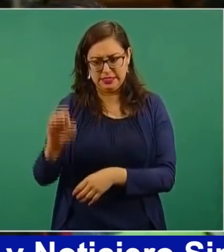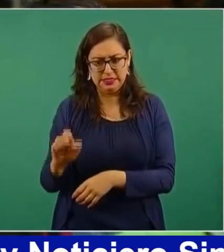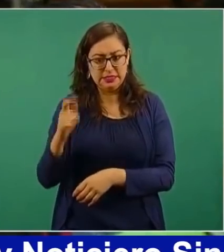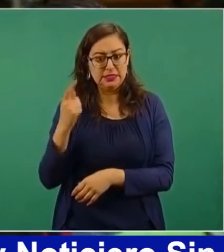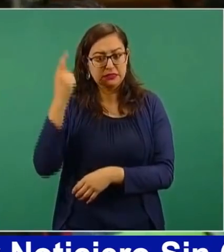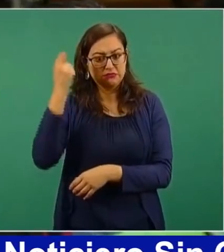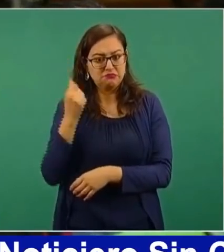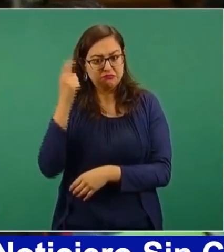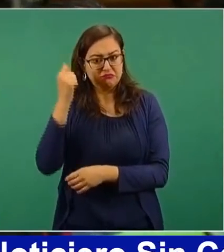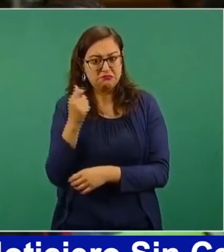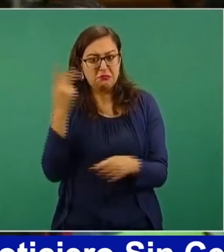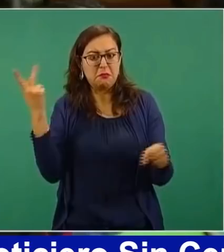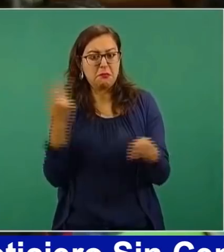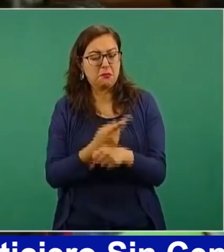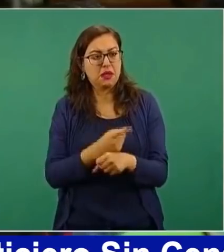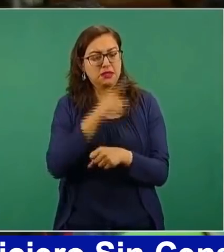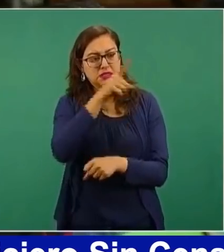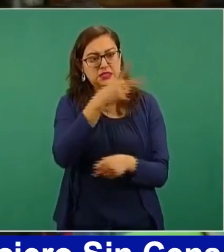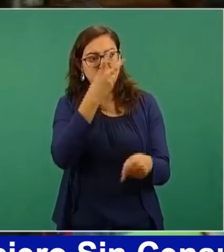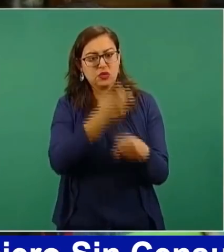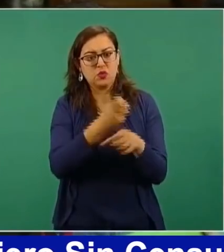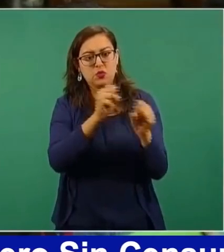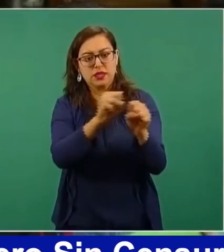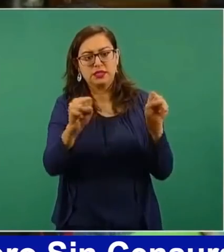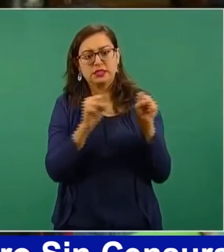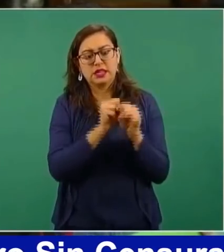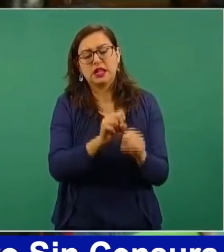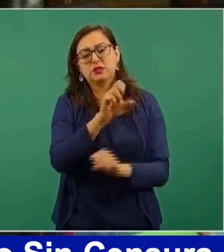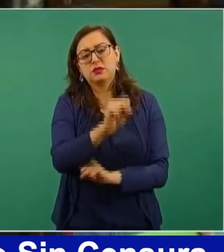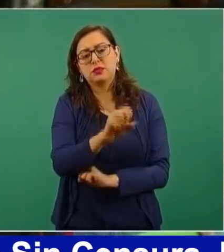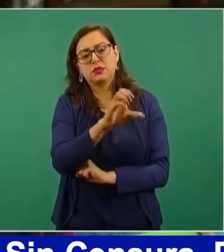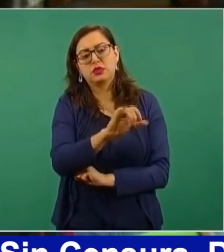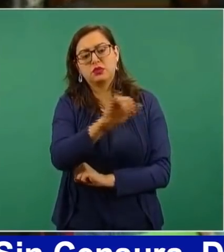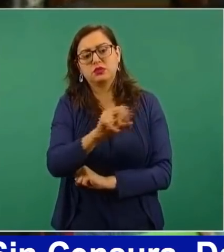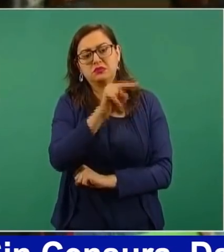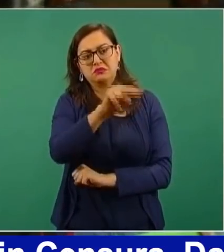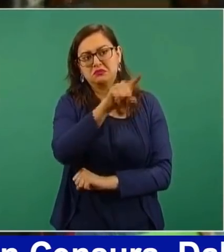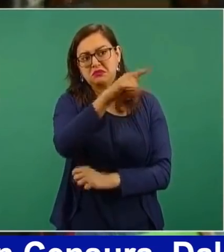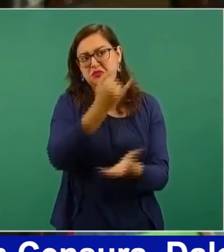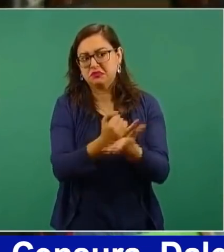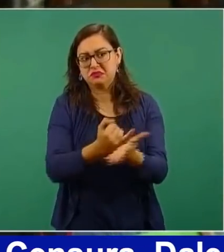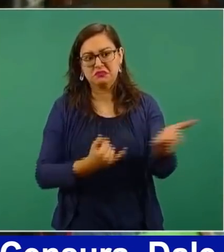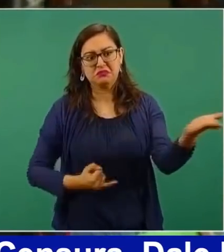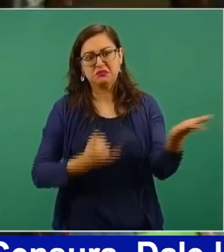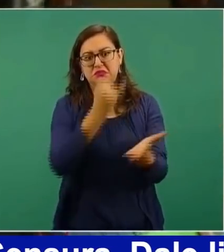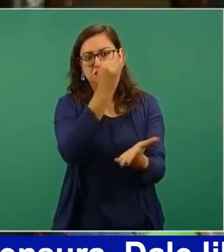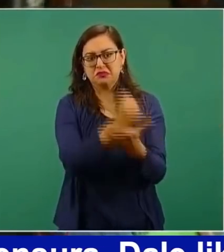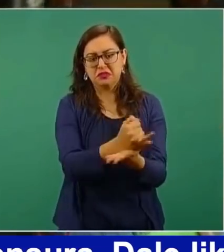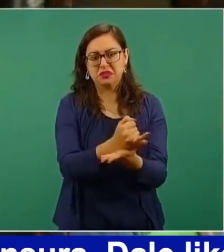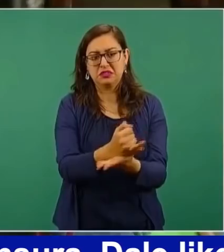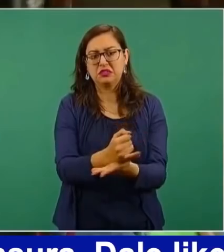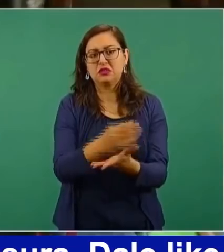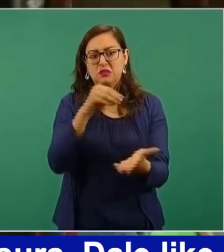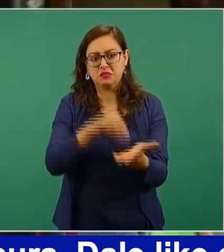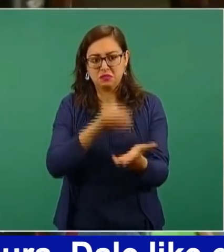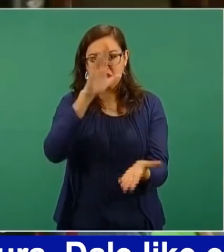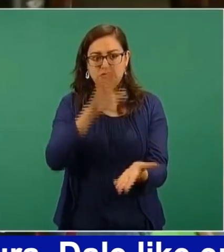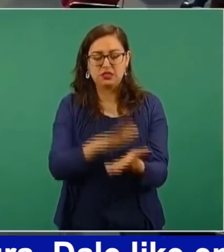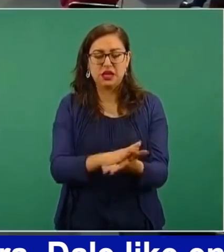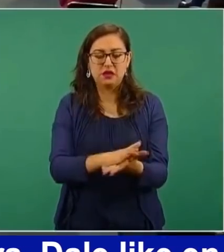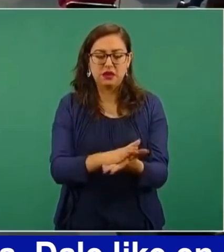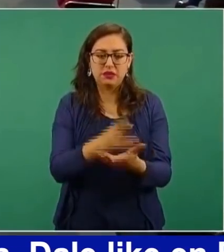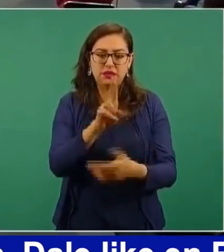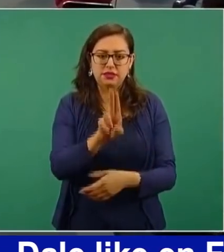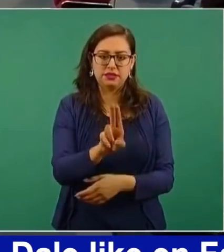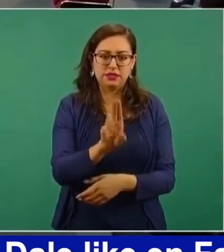pregunta, injusta decisión de la segunda sala de la Suprema Corte de Justicia, ya que la unidad de medida de